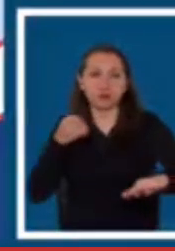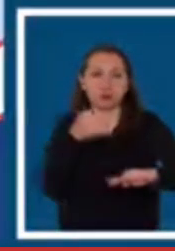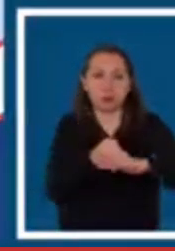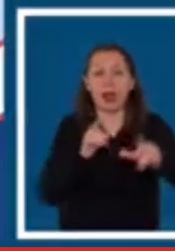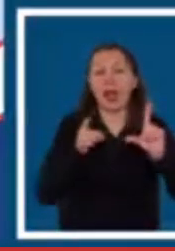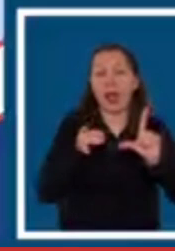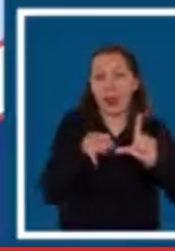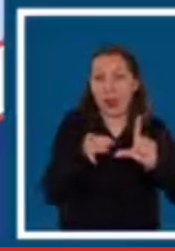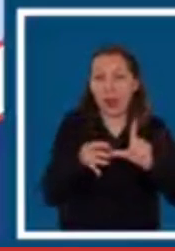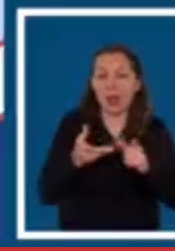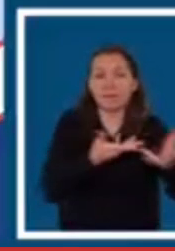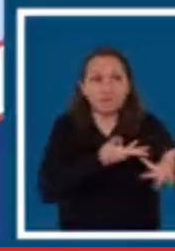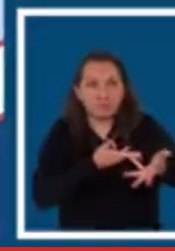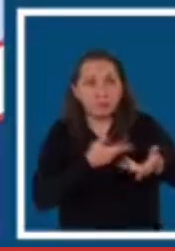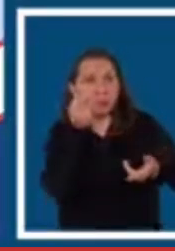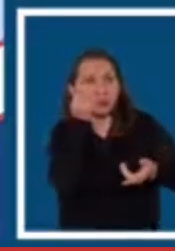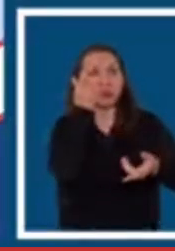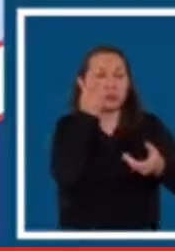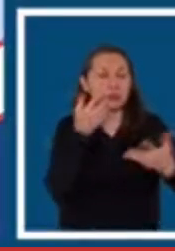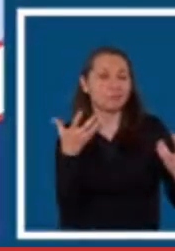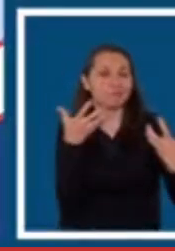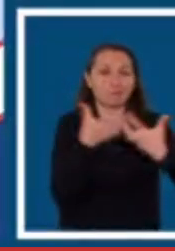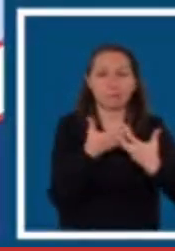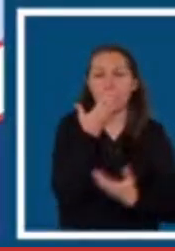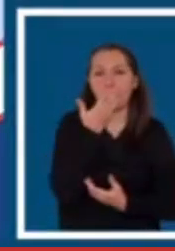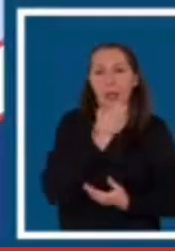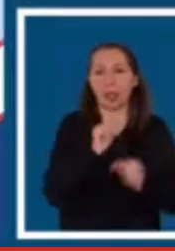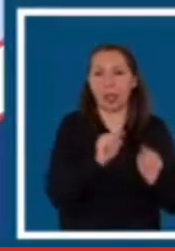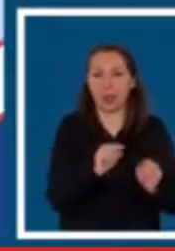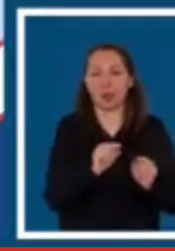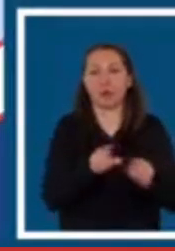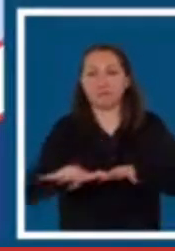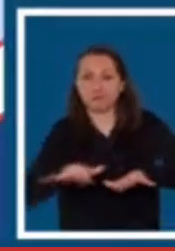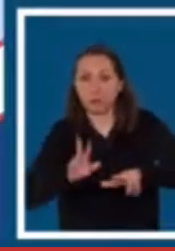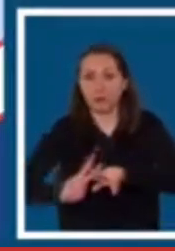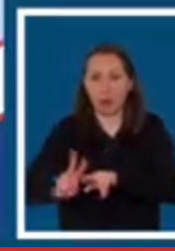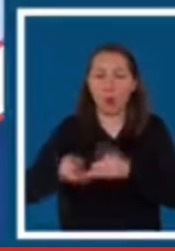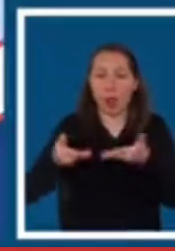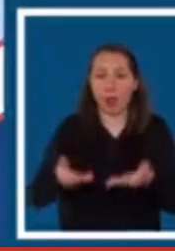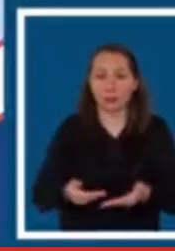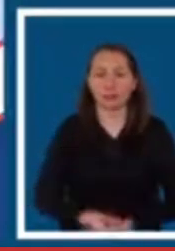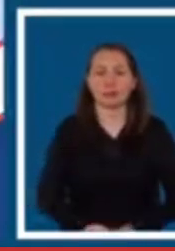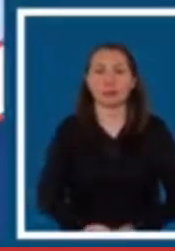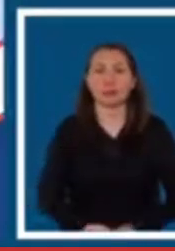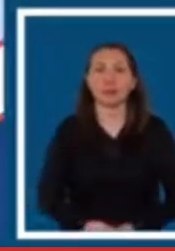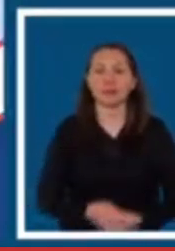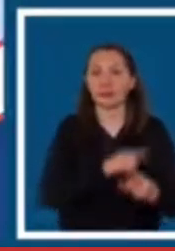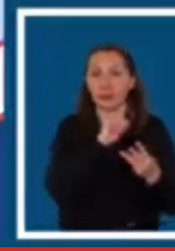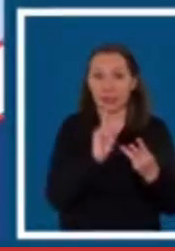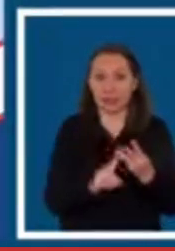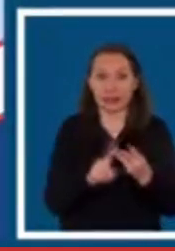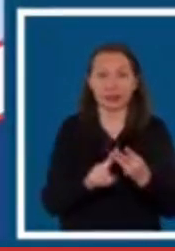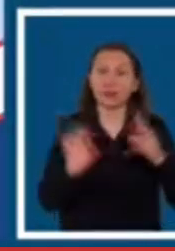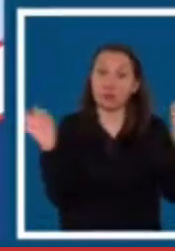a escuchar conocer y articular parte de la acción que vamos a realizar tercero